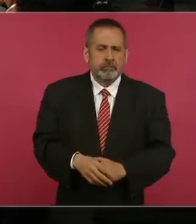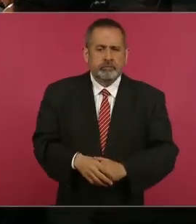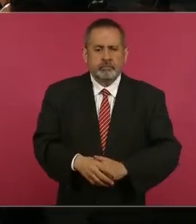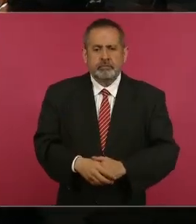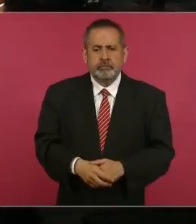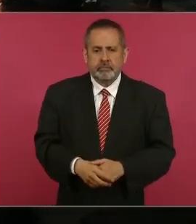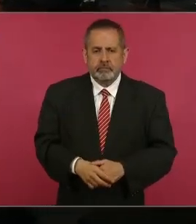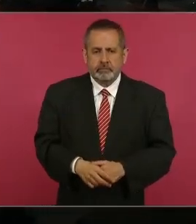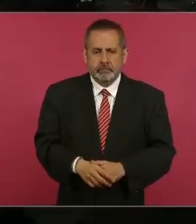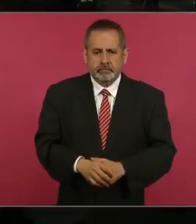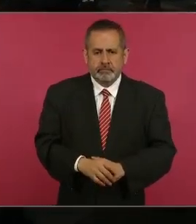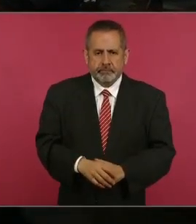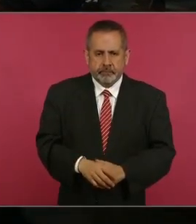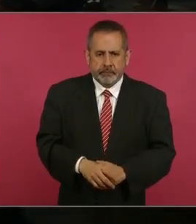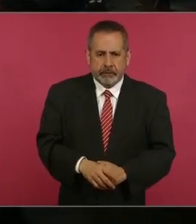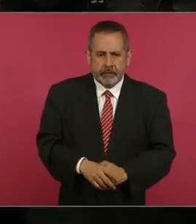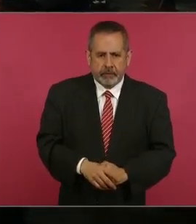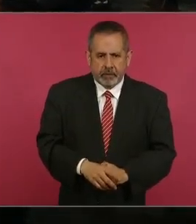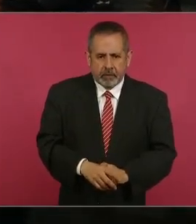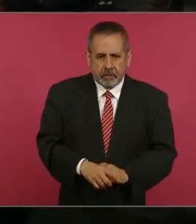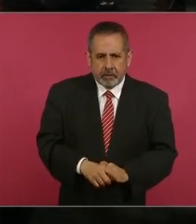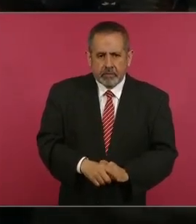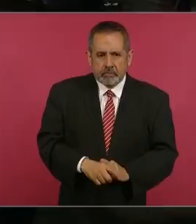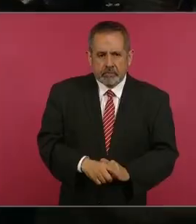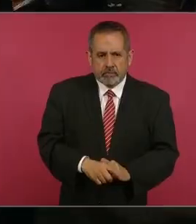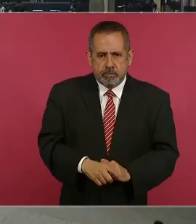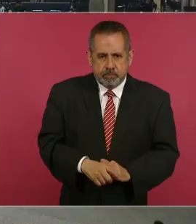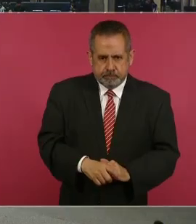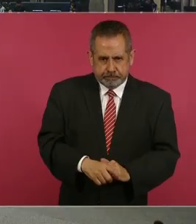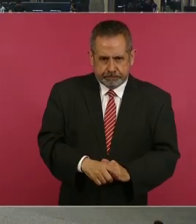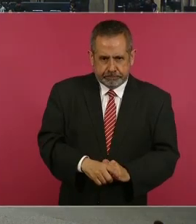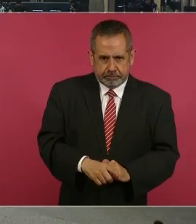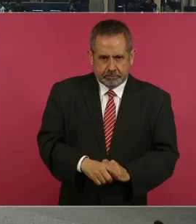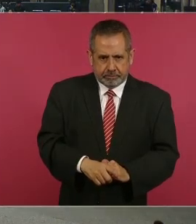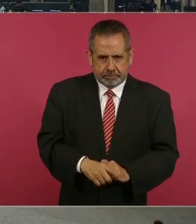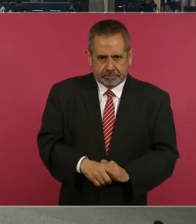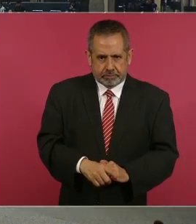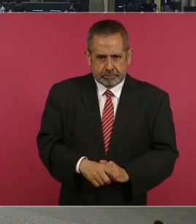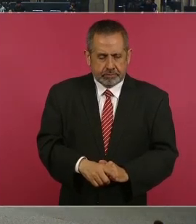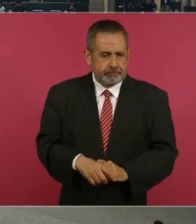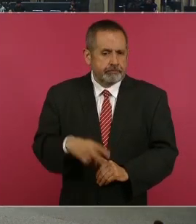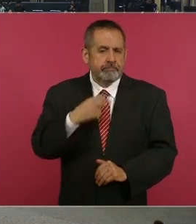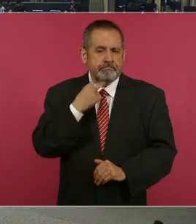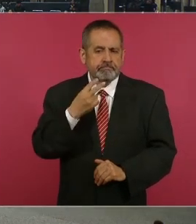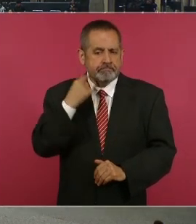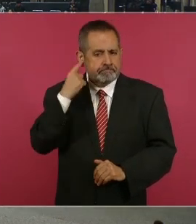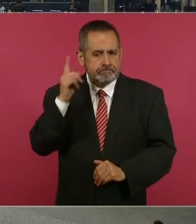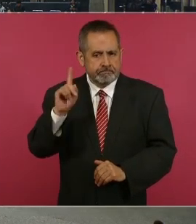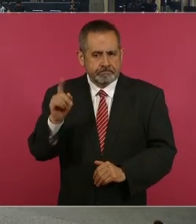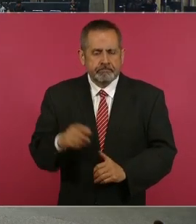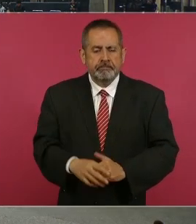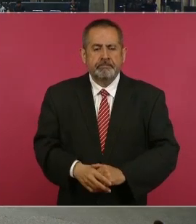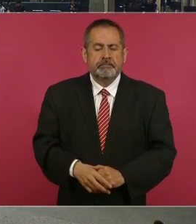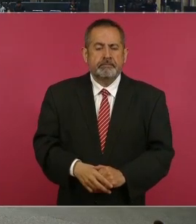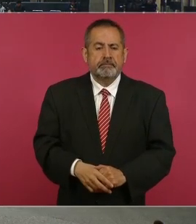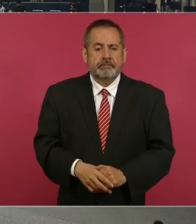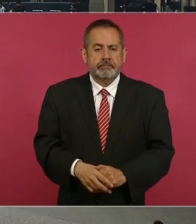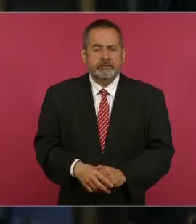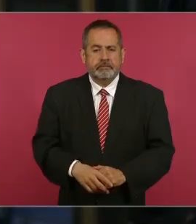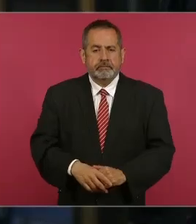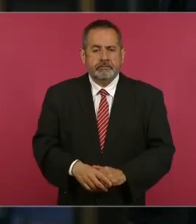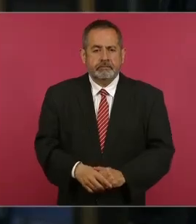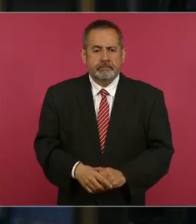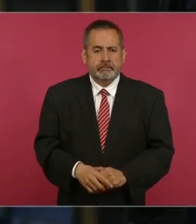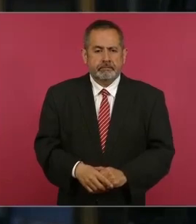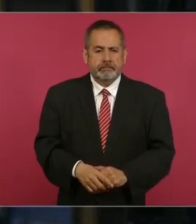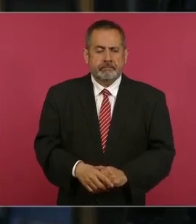A la electricidad, le dijeron, las condiciones son muy malas, evidentemente. Sí. Se ha repuesto una parte.